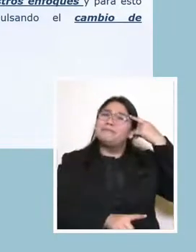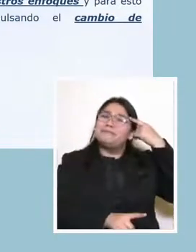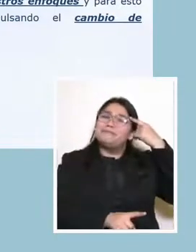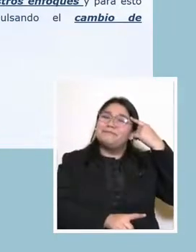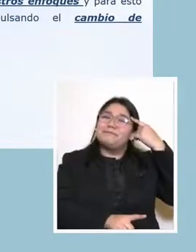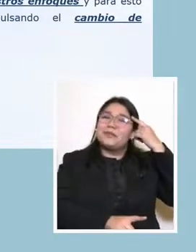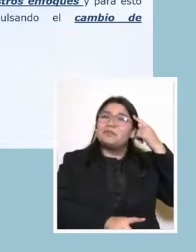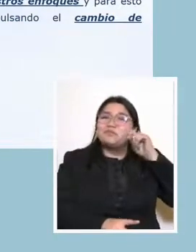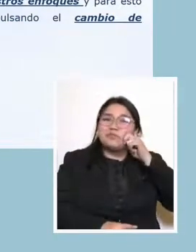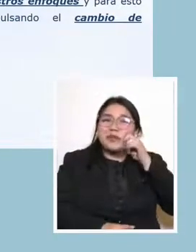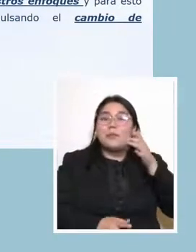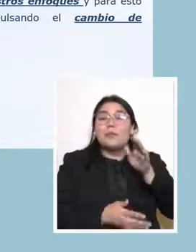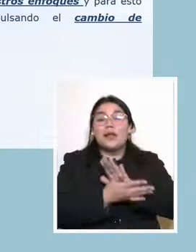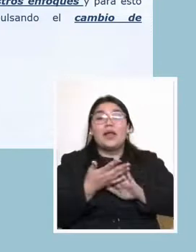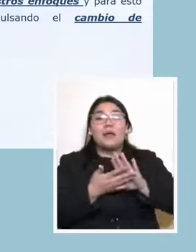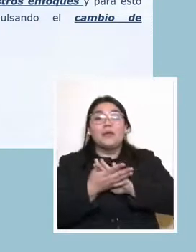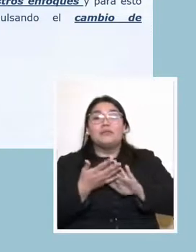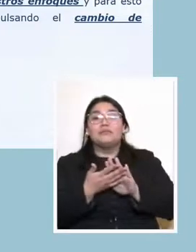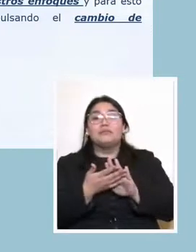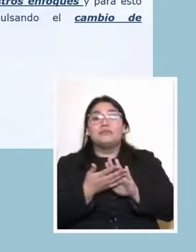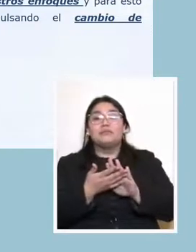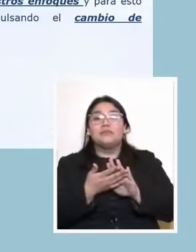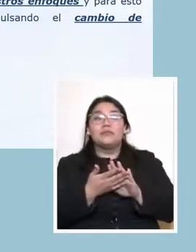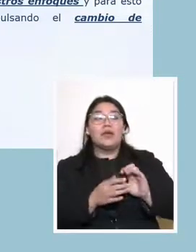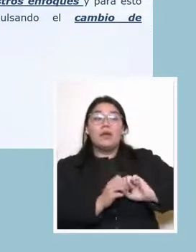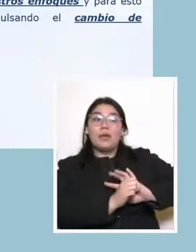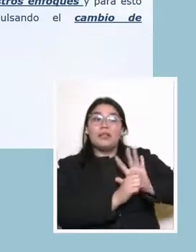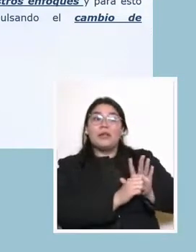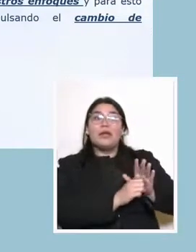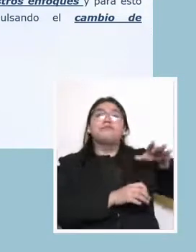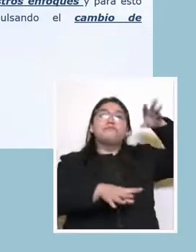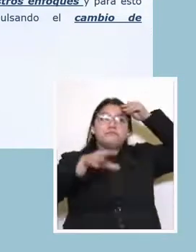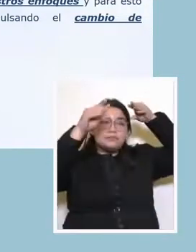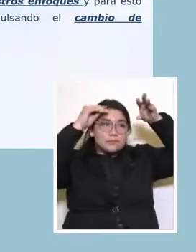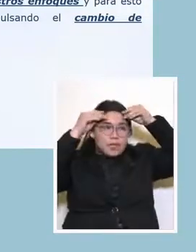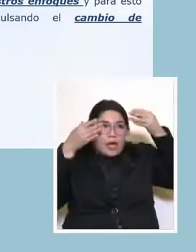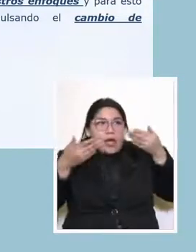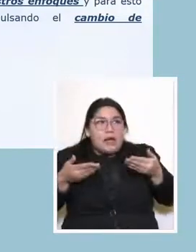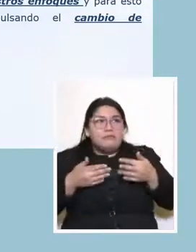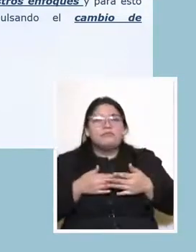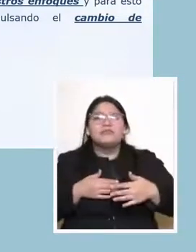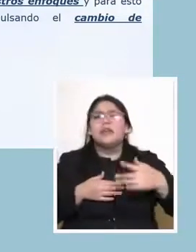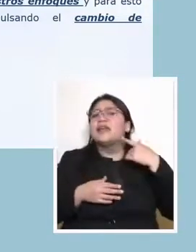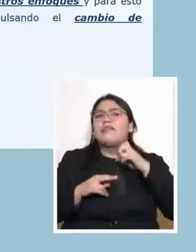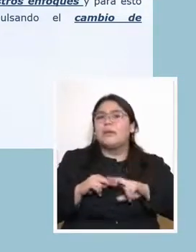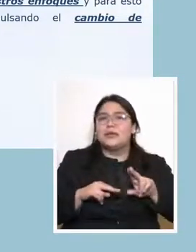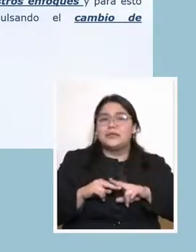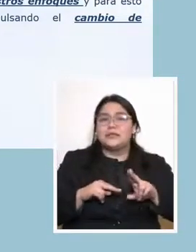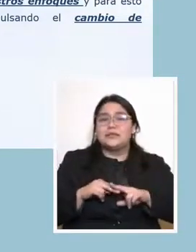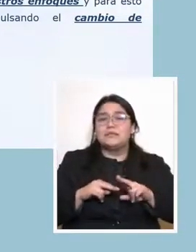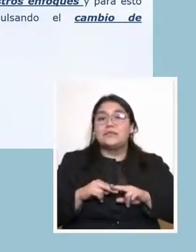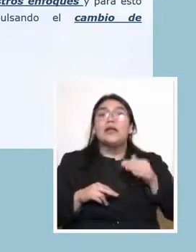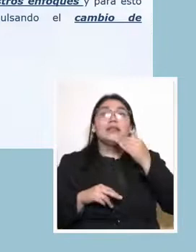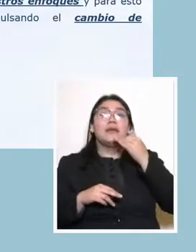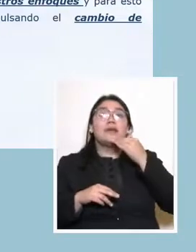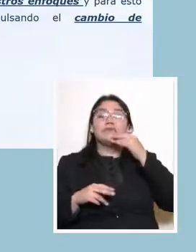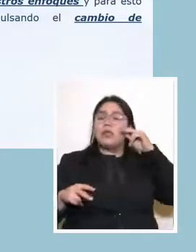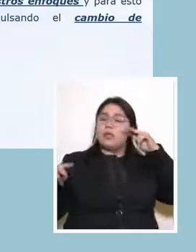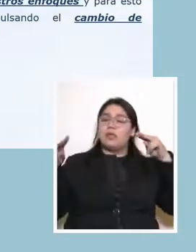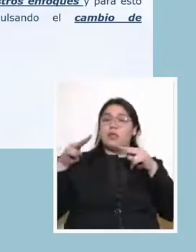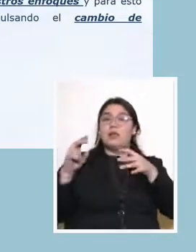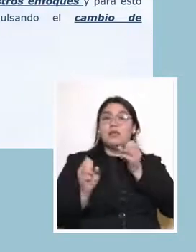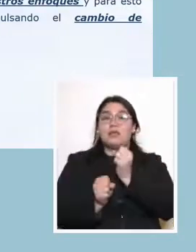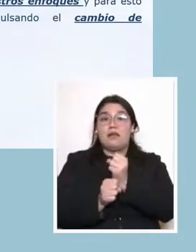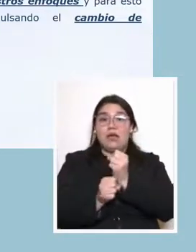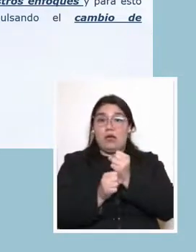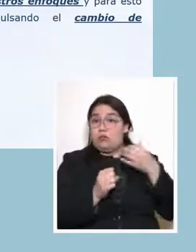a hacer con aquellas experiencias que nos dejó la pandemia y en particular, ¿no es cierto?, la transformación de los enfoques con los que hemos venido trabajando hasta